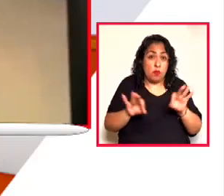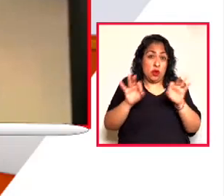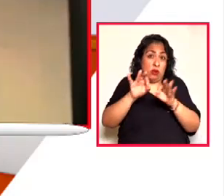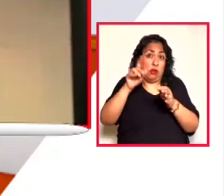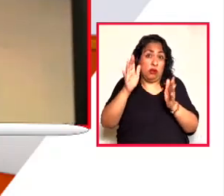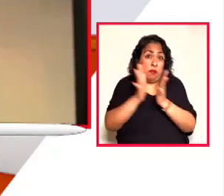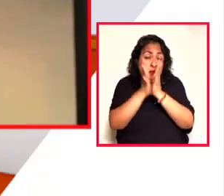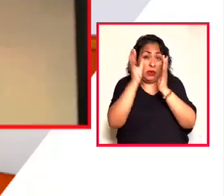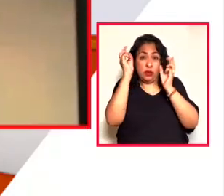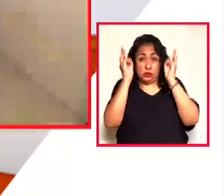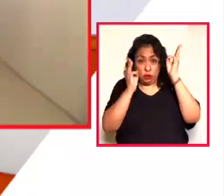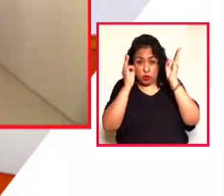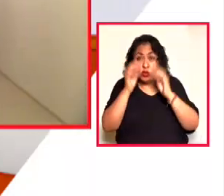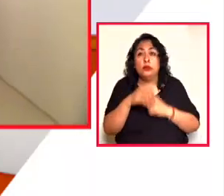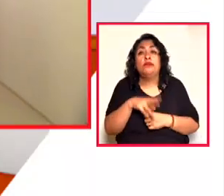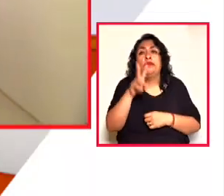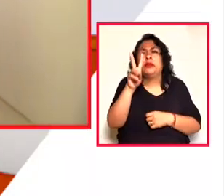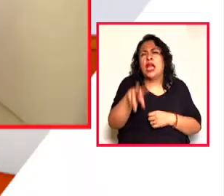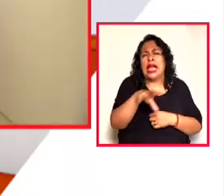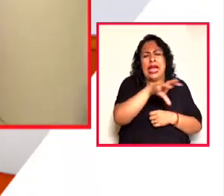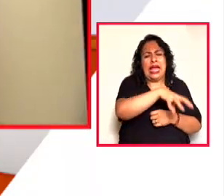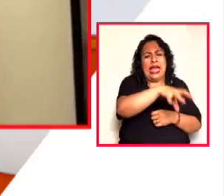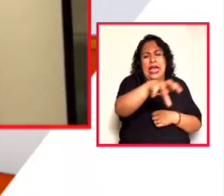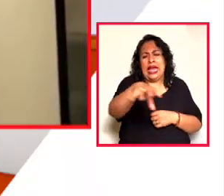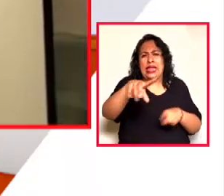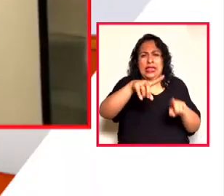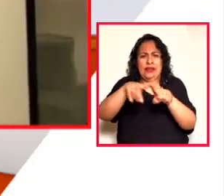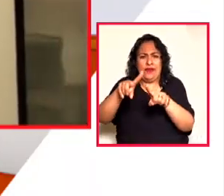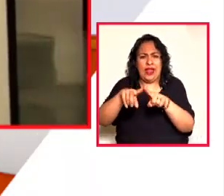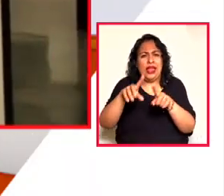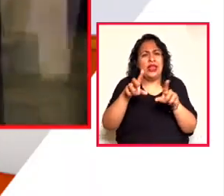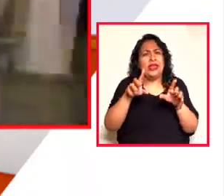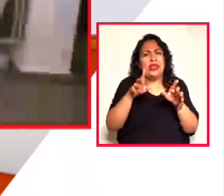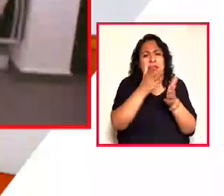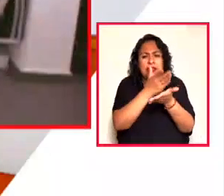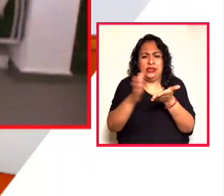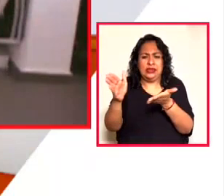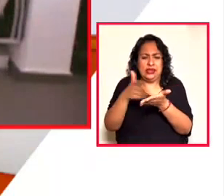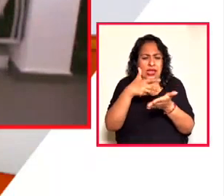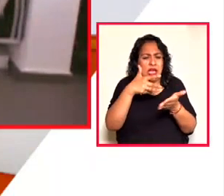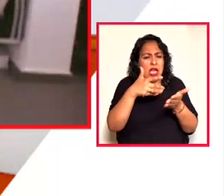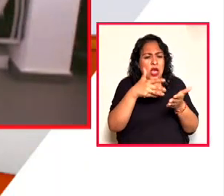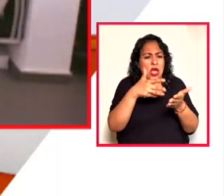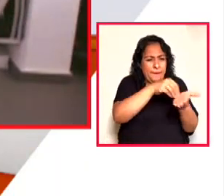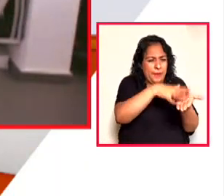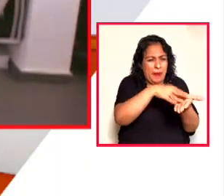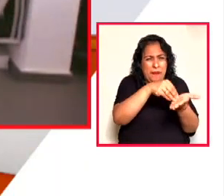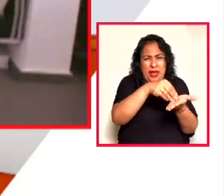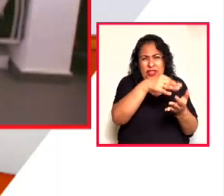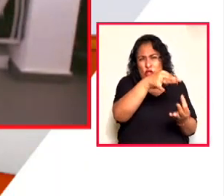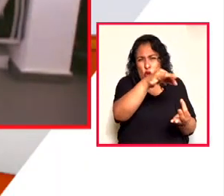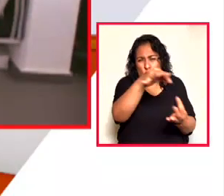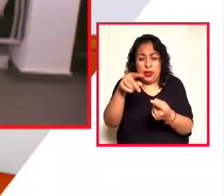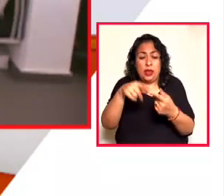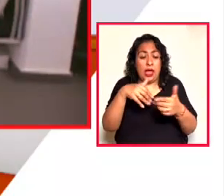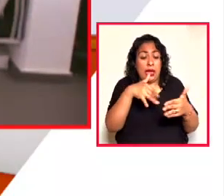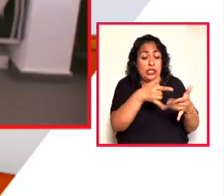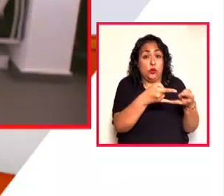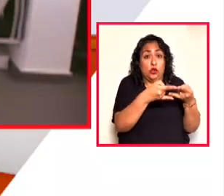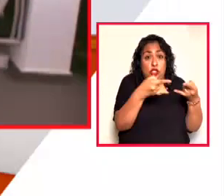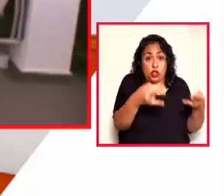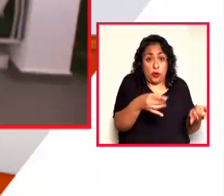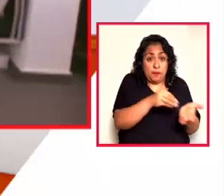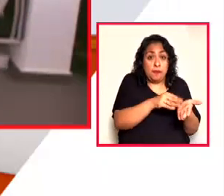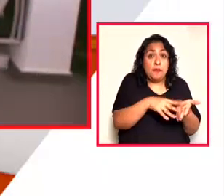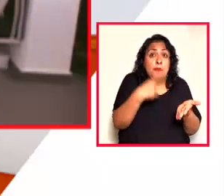varias áreas en las que está dividido el centro de documentación. Está el archivo histórico, que documenta las